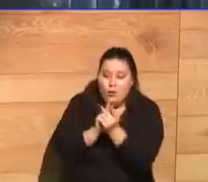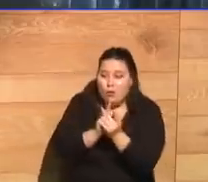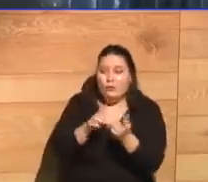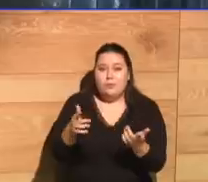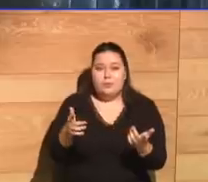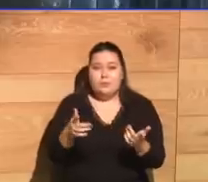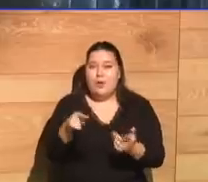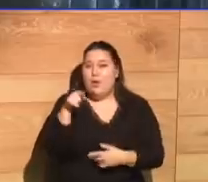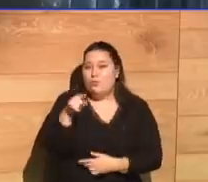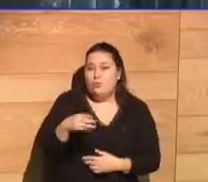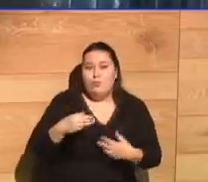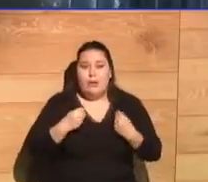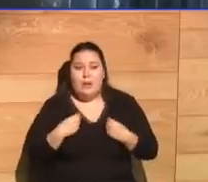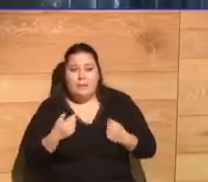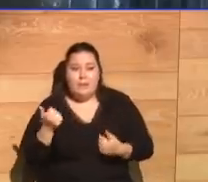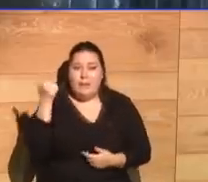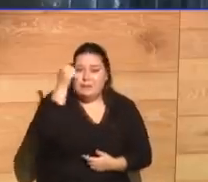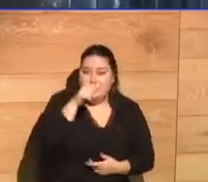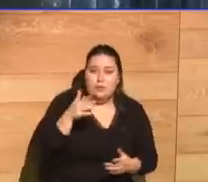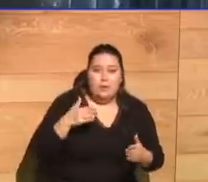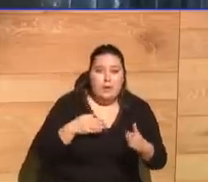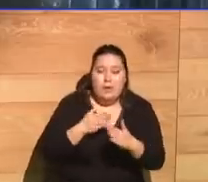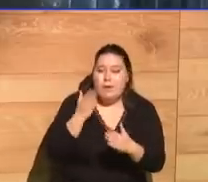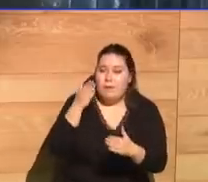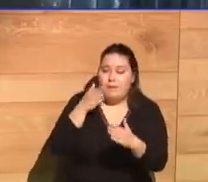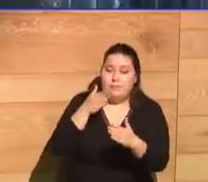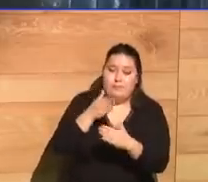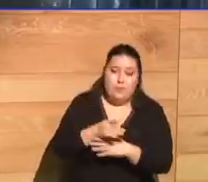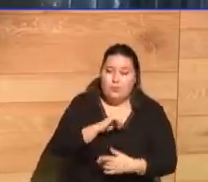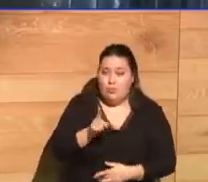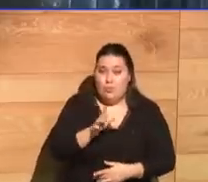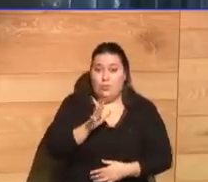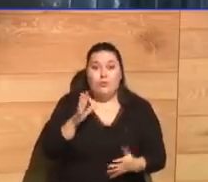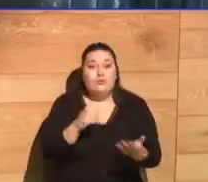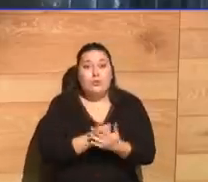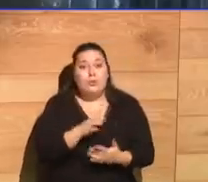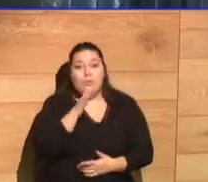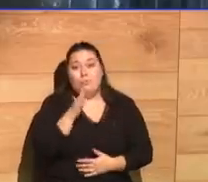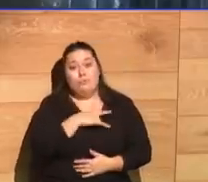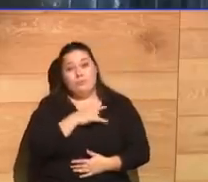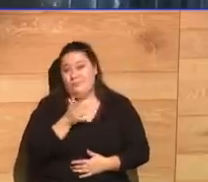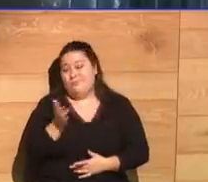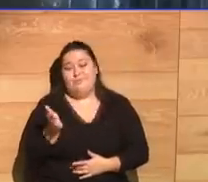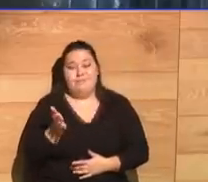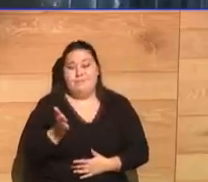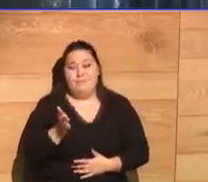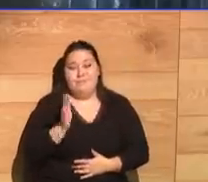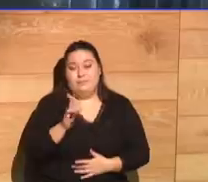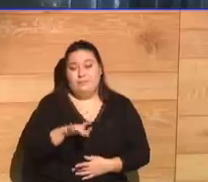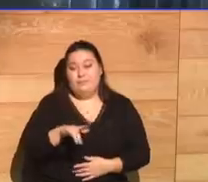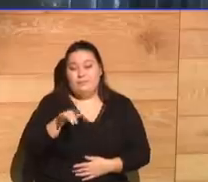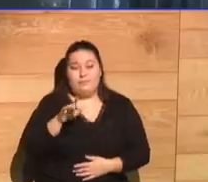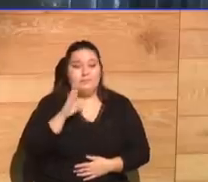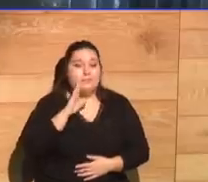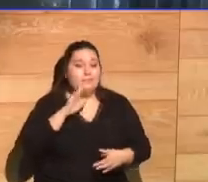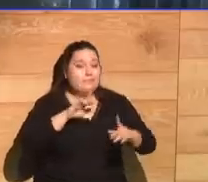nunca intervendrás en la vida de los hombres. Y todo por amor, porque lo que le acaba definiendo a este personaje